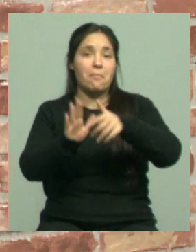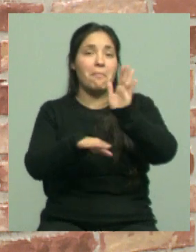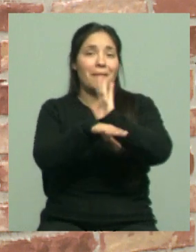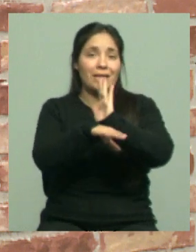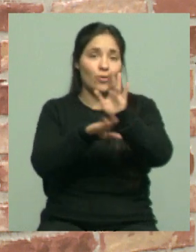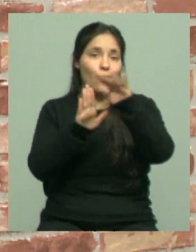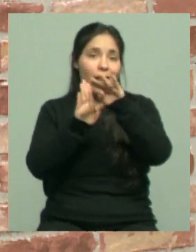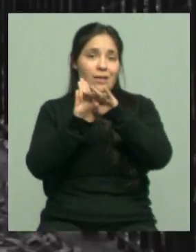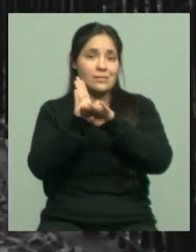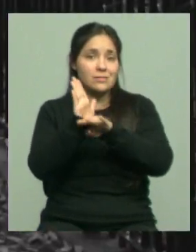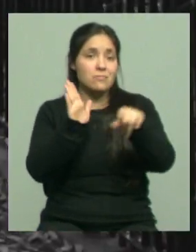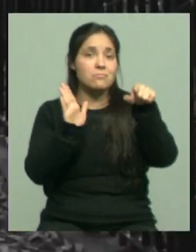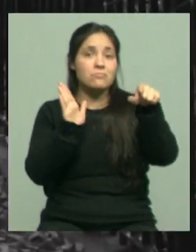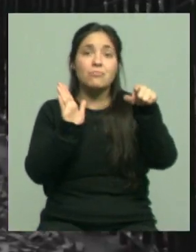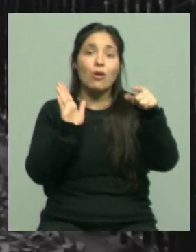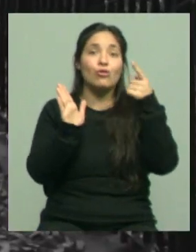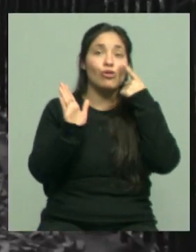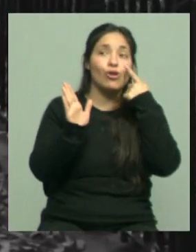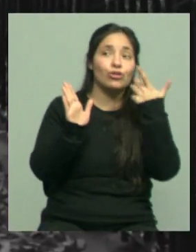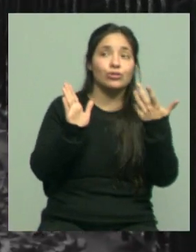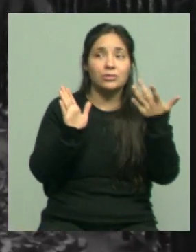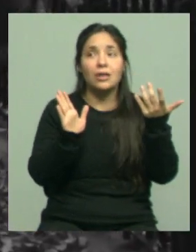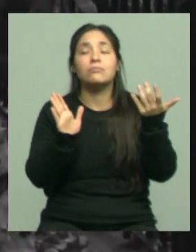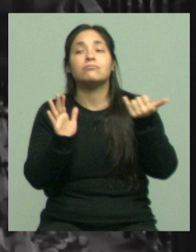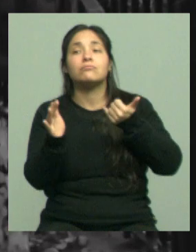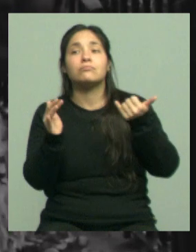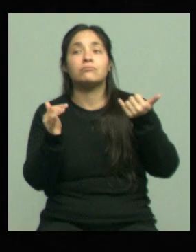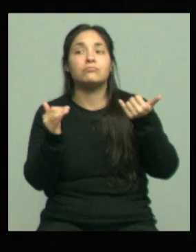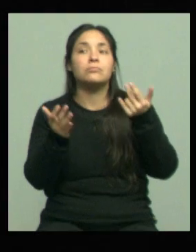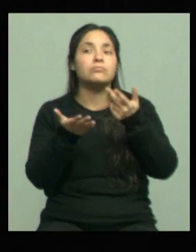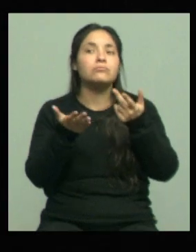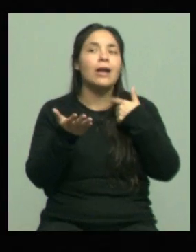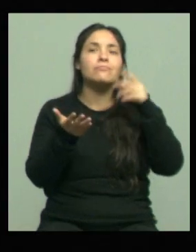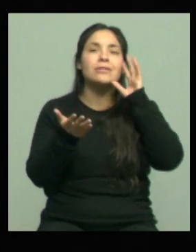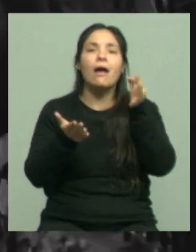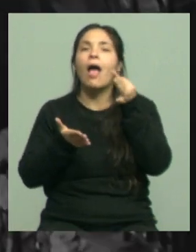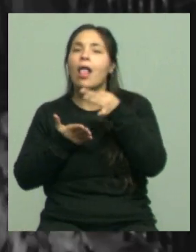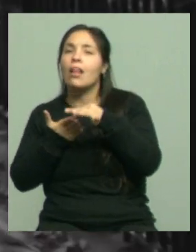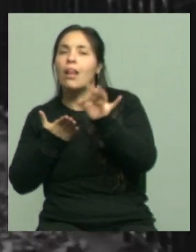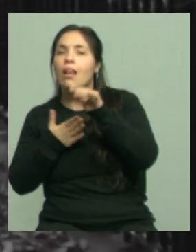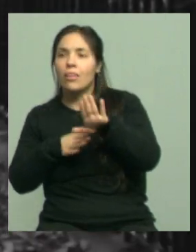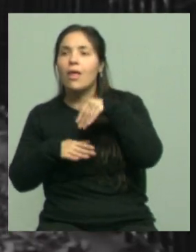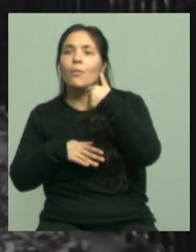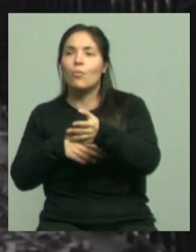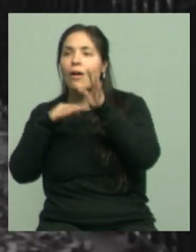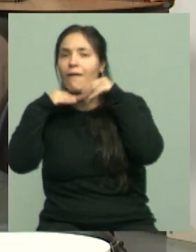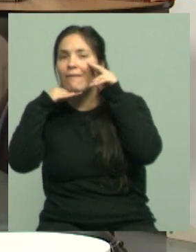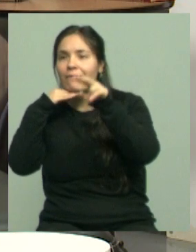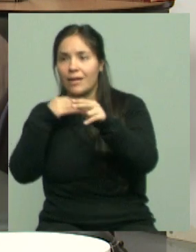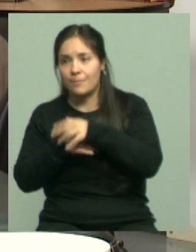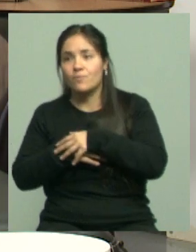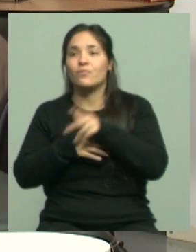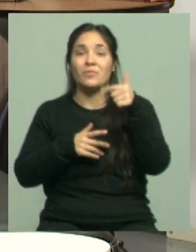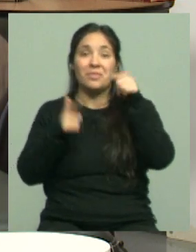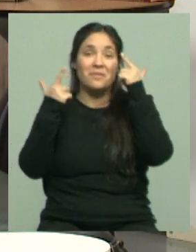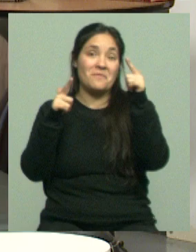vos, que vos repasemos lo que nos había citado como para Bien. Tenerla en cuenta y verla, decinos. Bien, para disfrutar ahora que